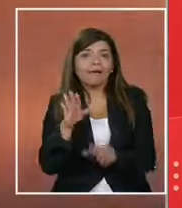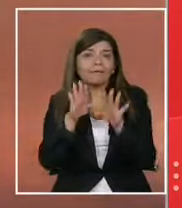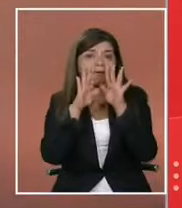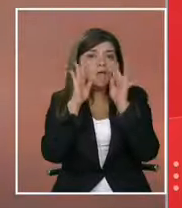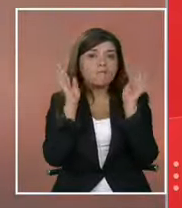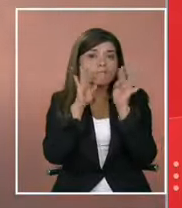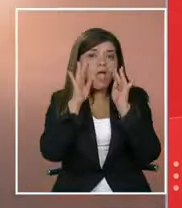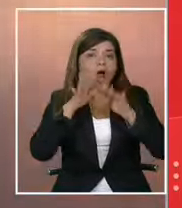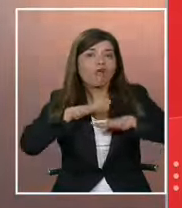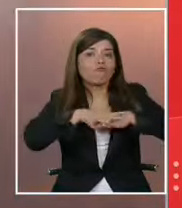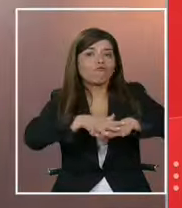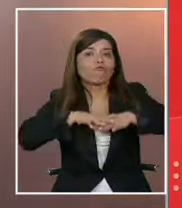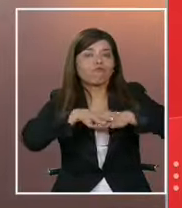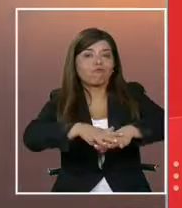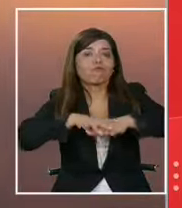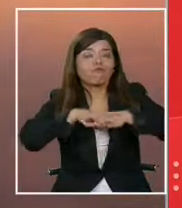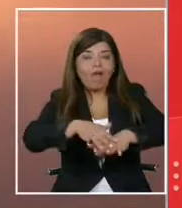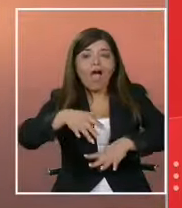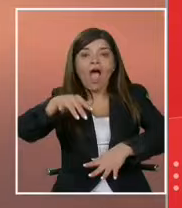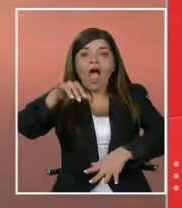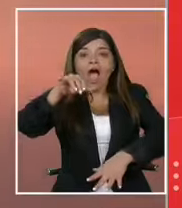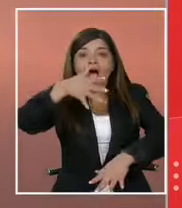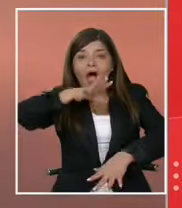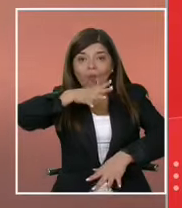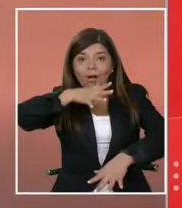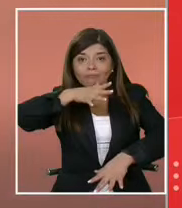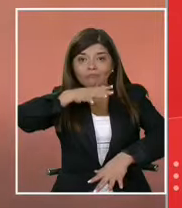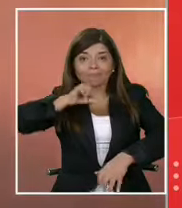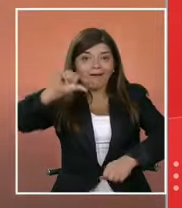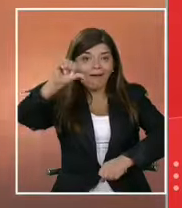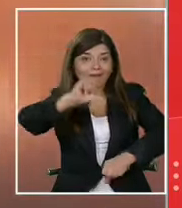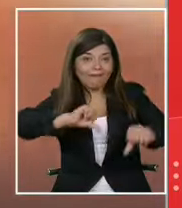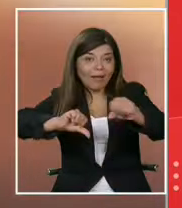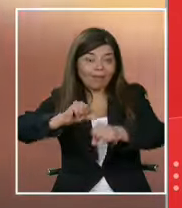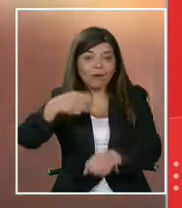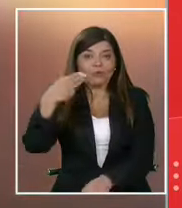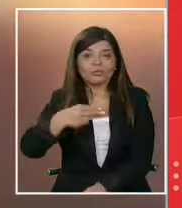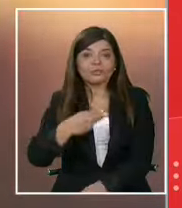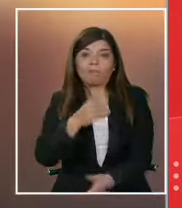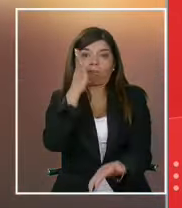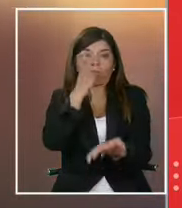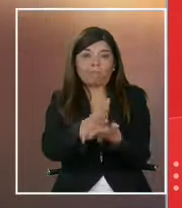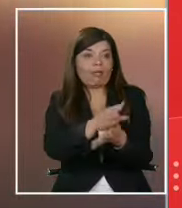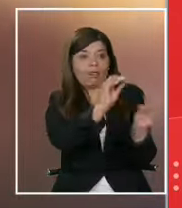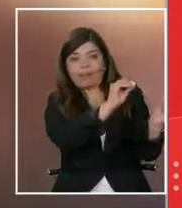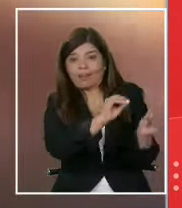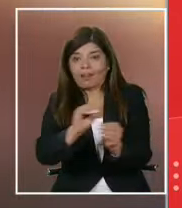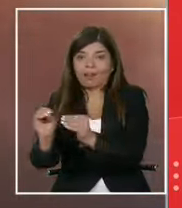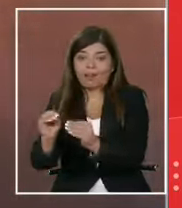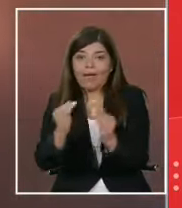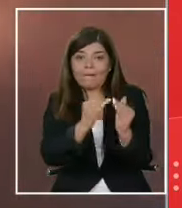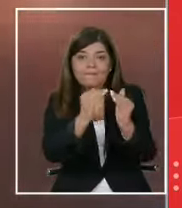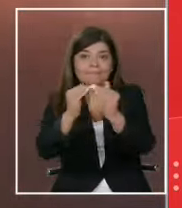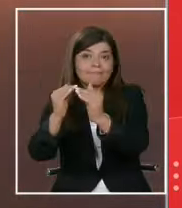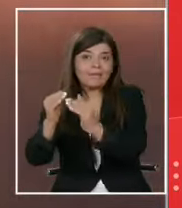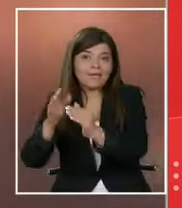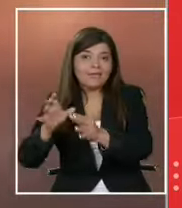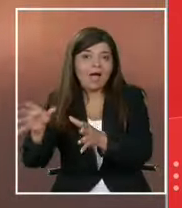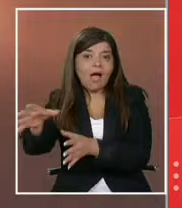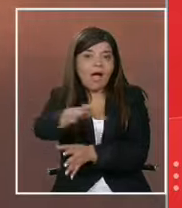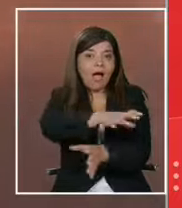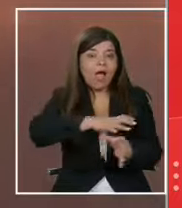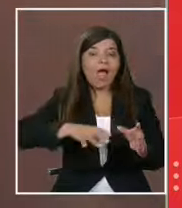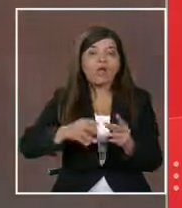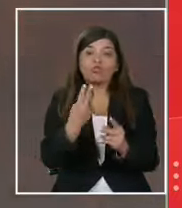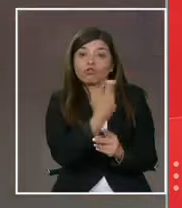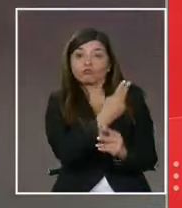algún momento se abordó como una emergencia química y que obligó a que desde el municipio ordenaran la evacuación preventiva de la Villa Bicentenario y también de Villa